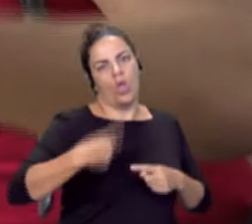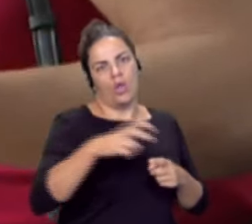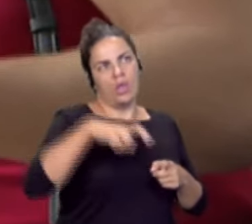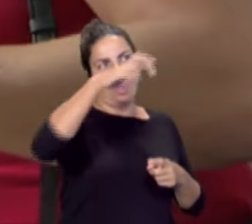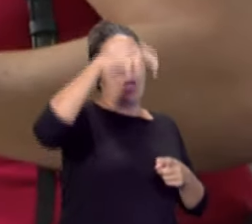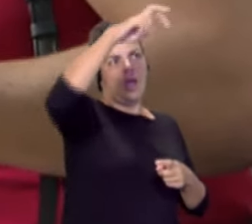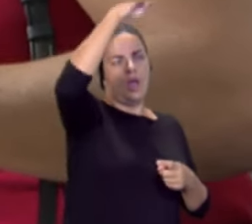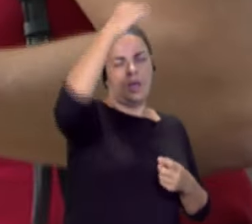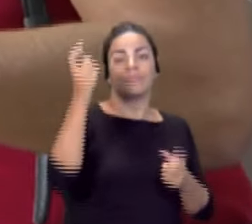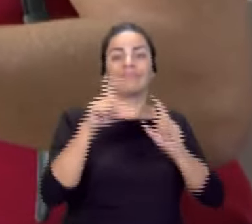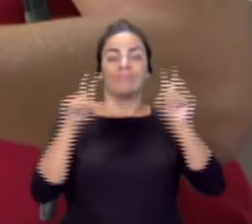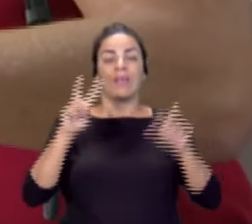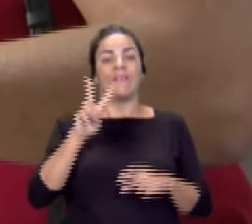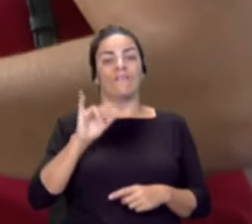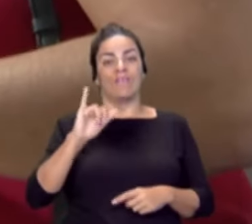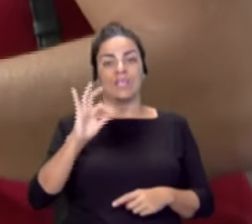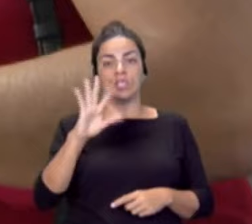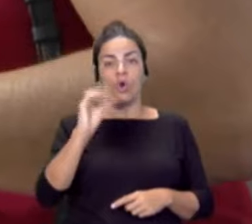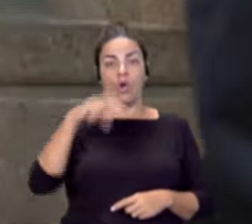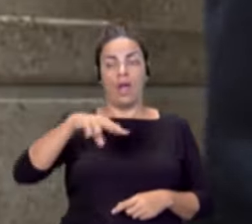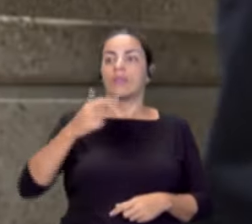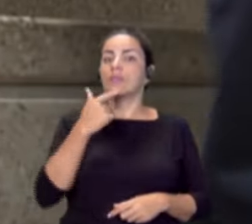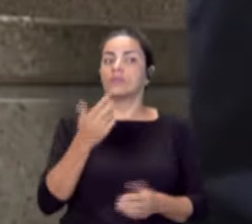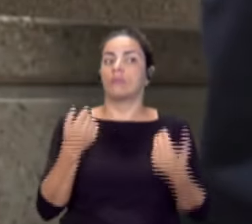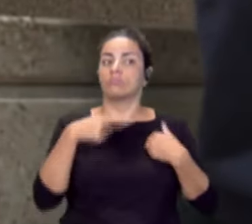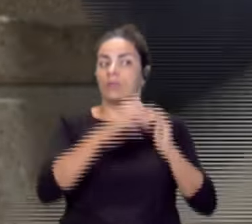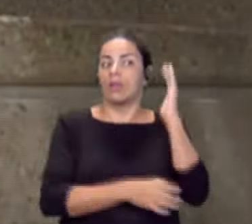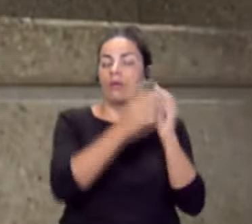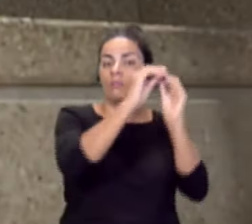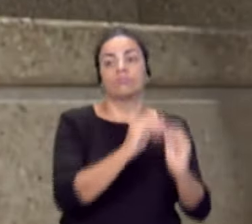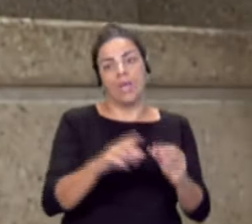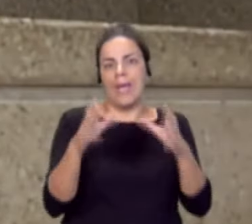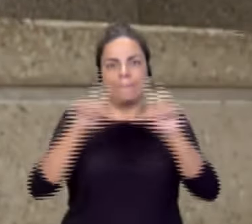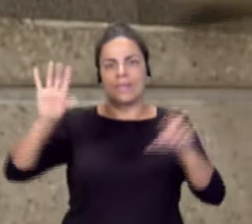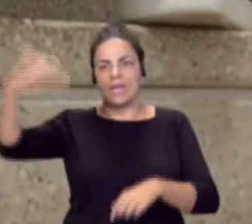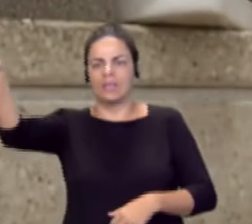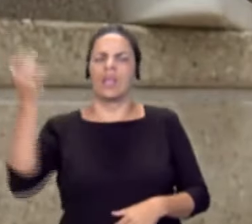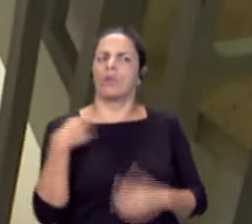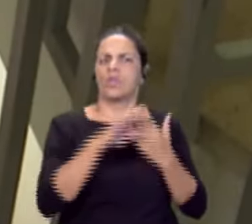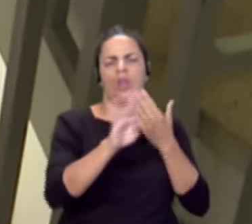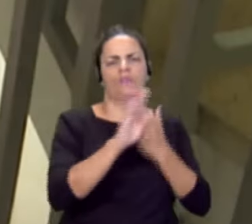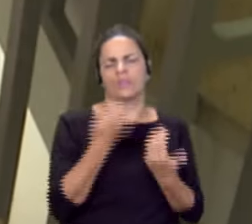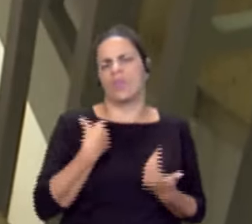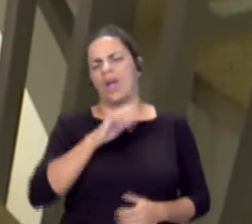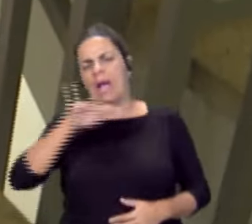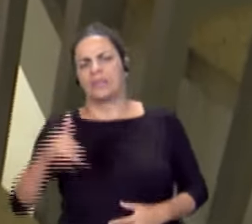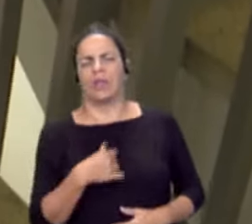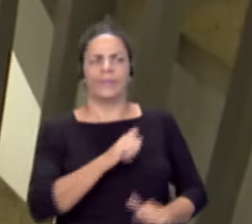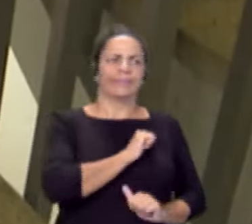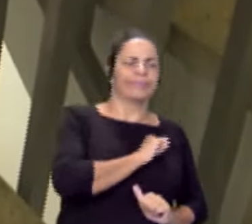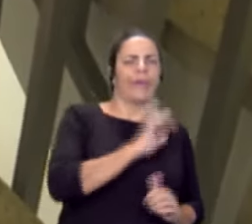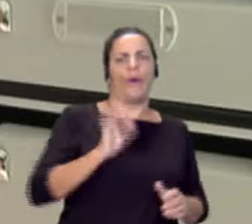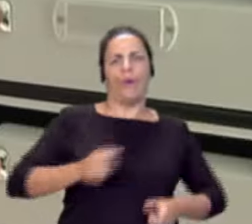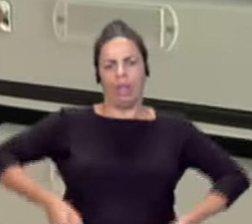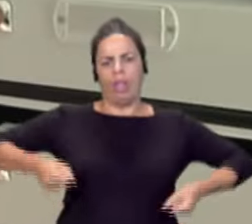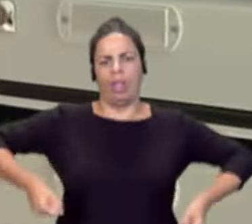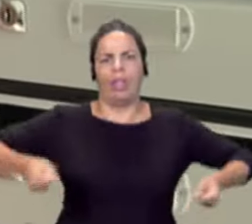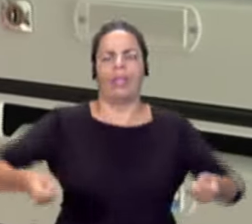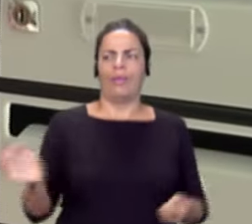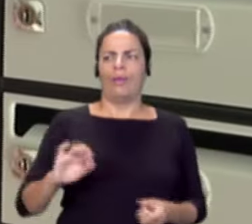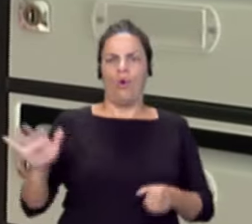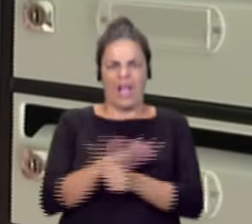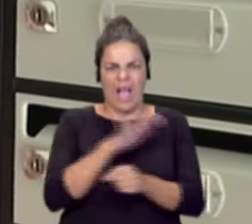empresa externa, pero los vecinos dicen estar cansados de esperar y de tener que subir con la compra o la bombona de gas por las escaleras. Yo me agarro la baranda,